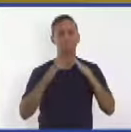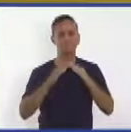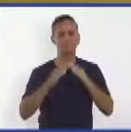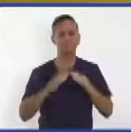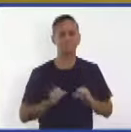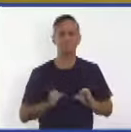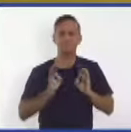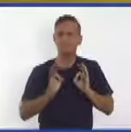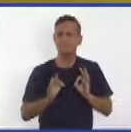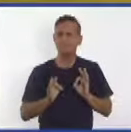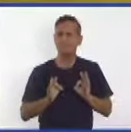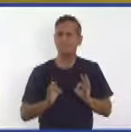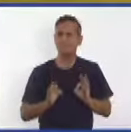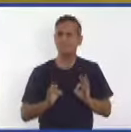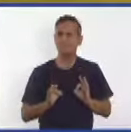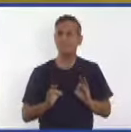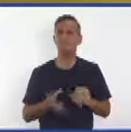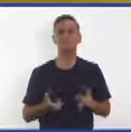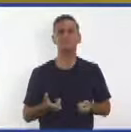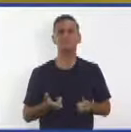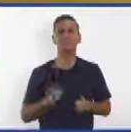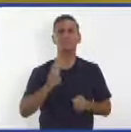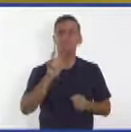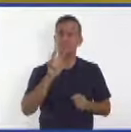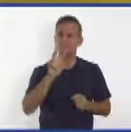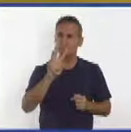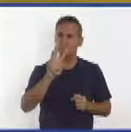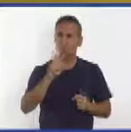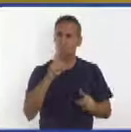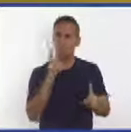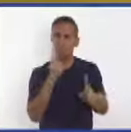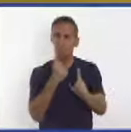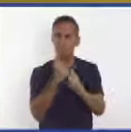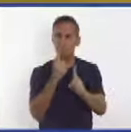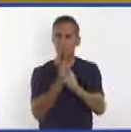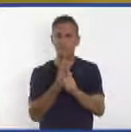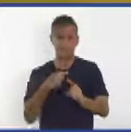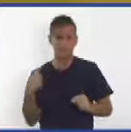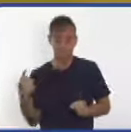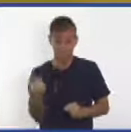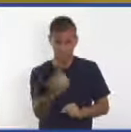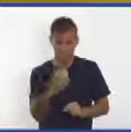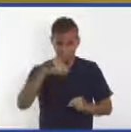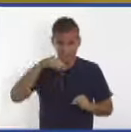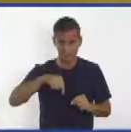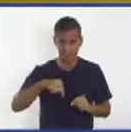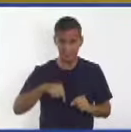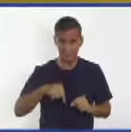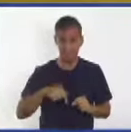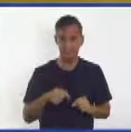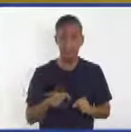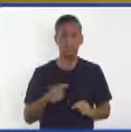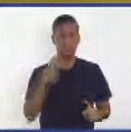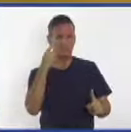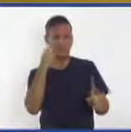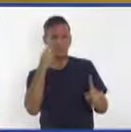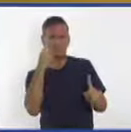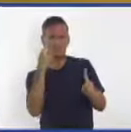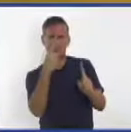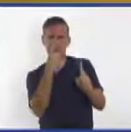con qué finalidad van a hacer estos tres encuentros y el nuestro de hoy en particular o sea qué